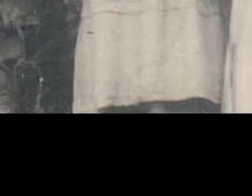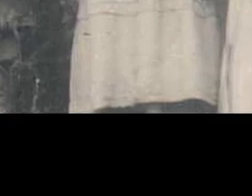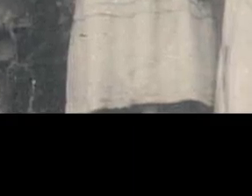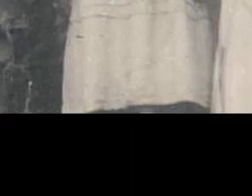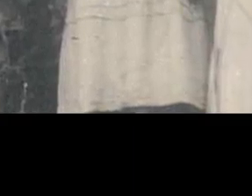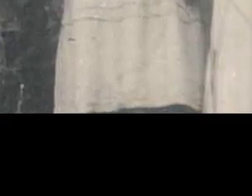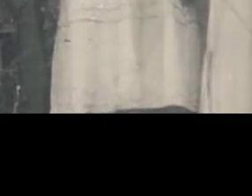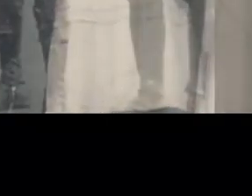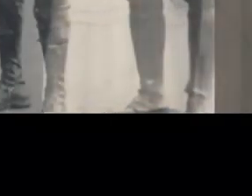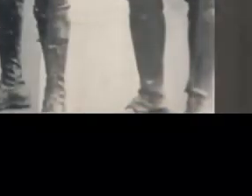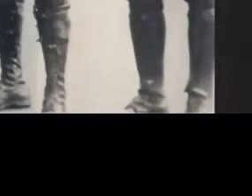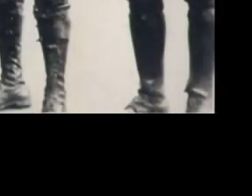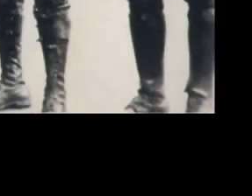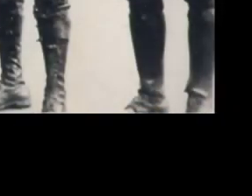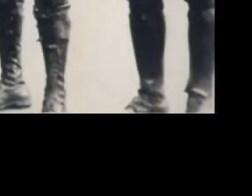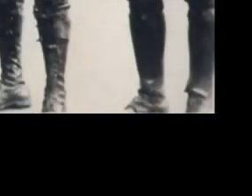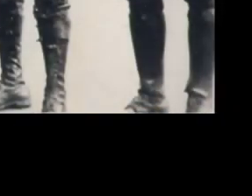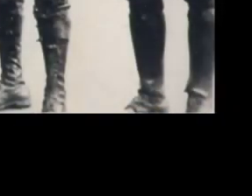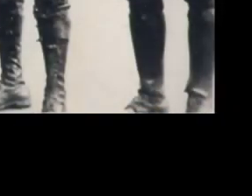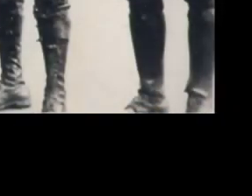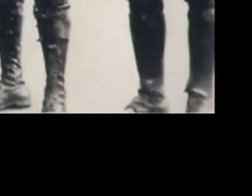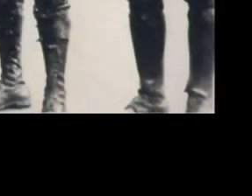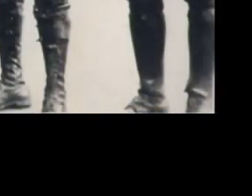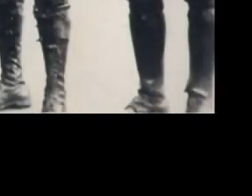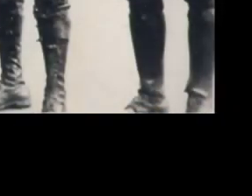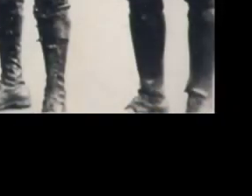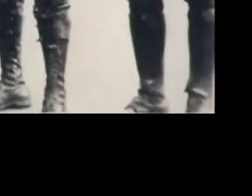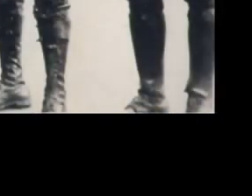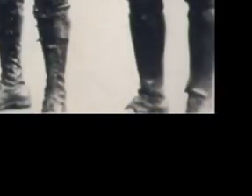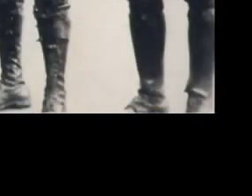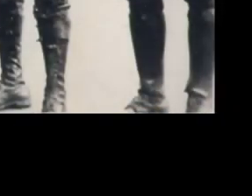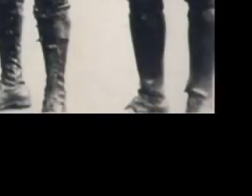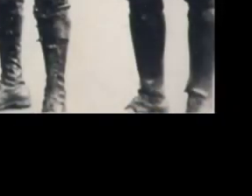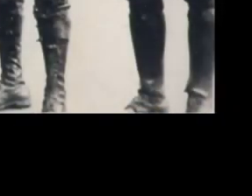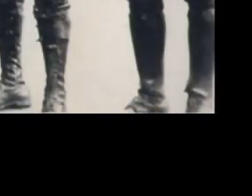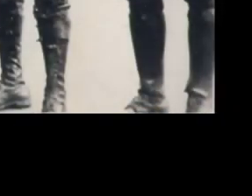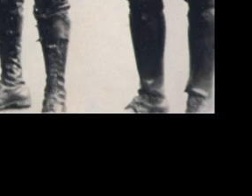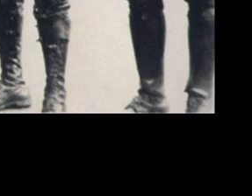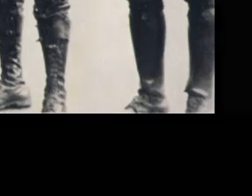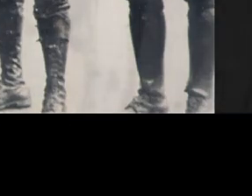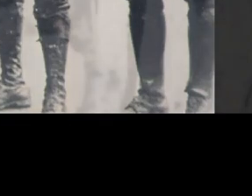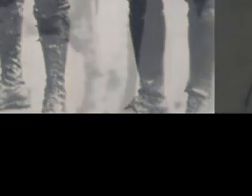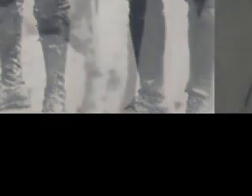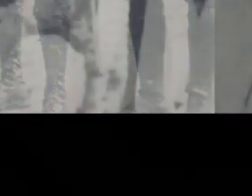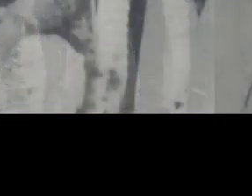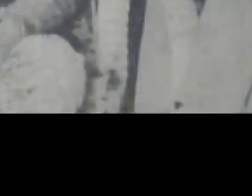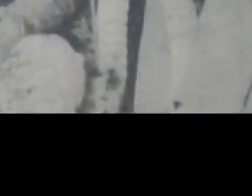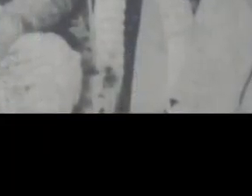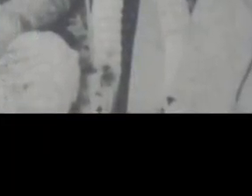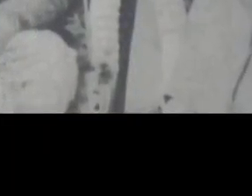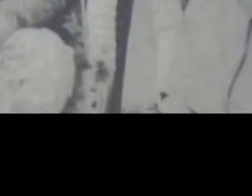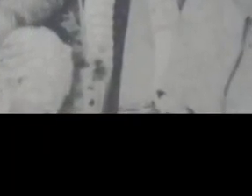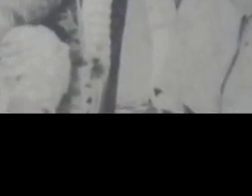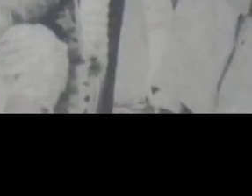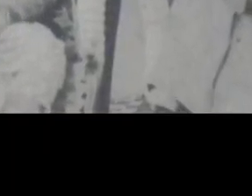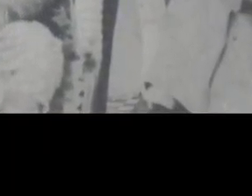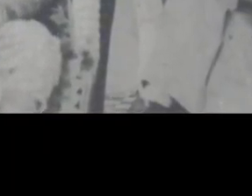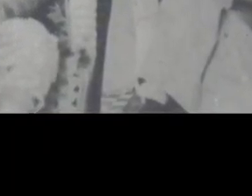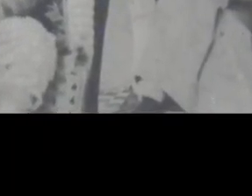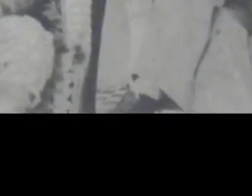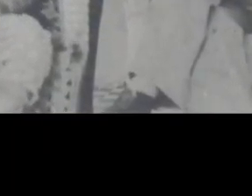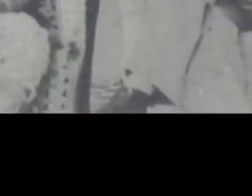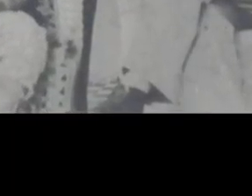Expresó una visión clara sobre el Estado y la economía que quería para Nicaragua. Durante las pláticas de paz con